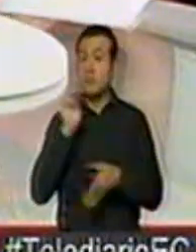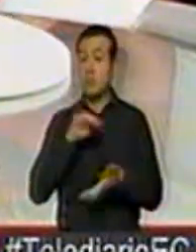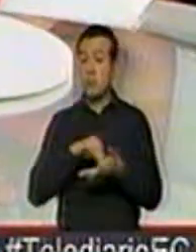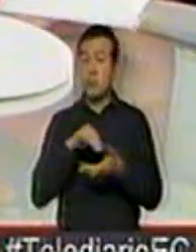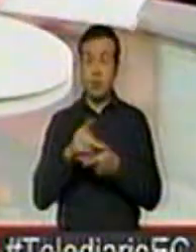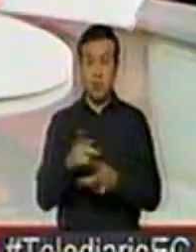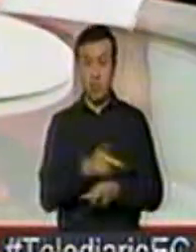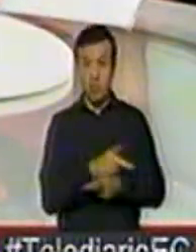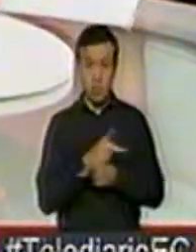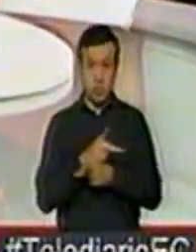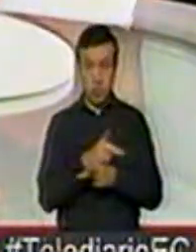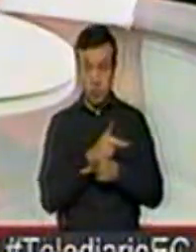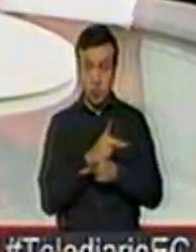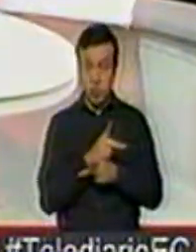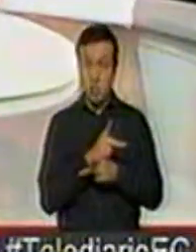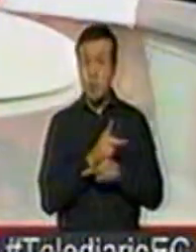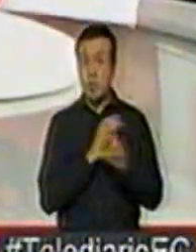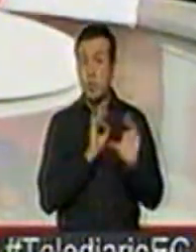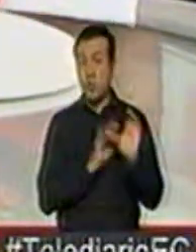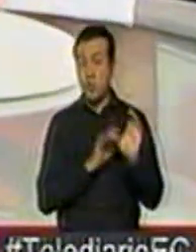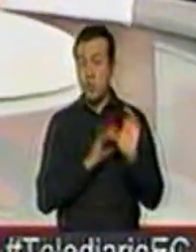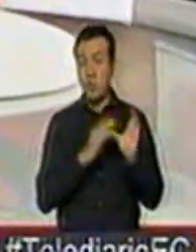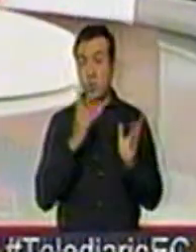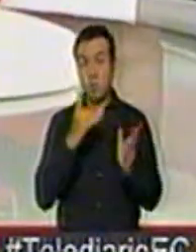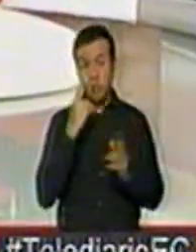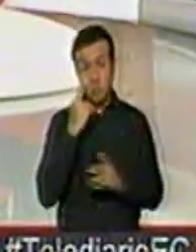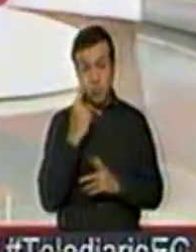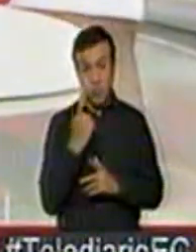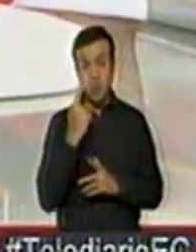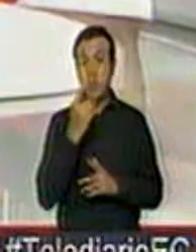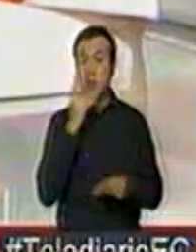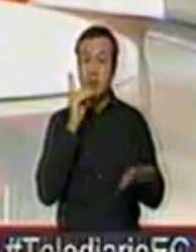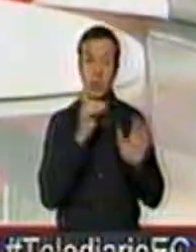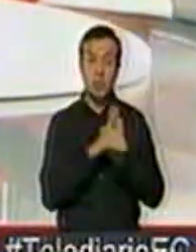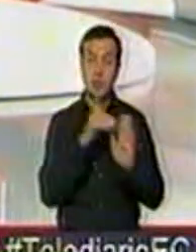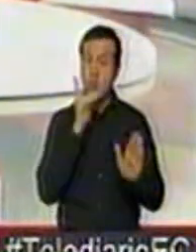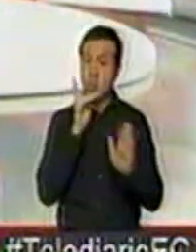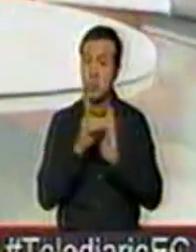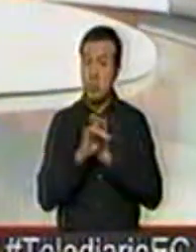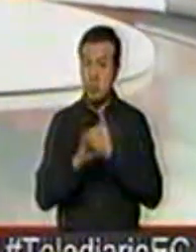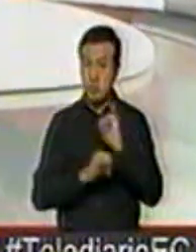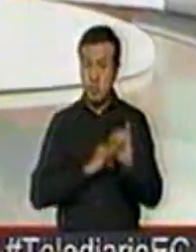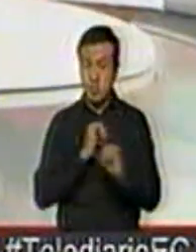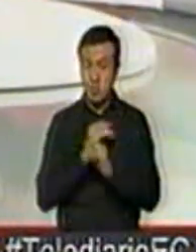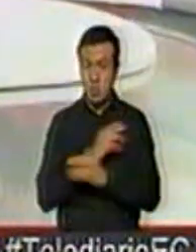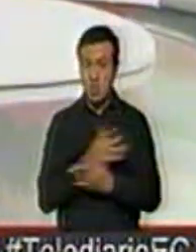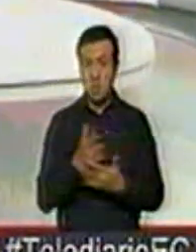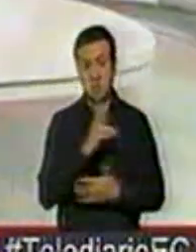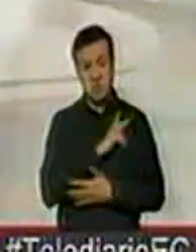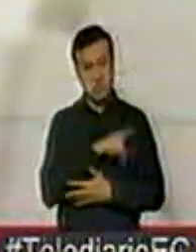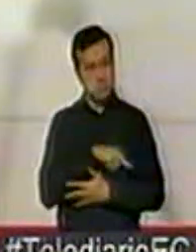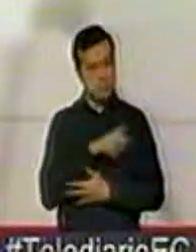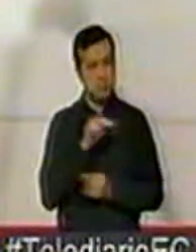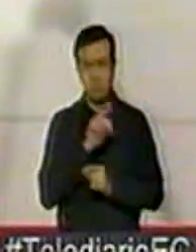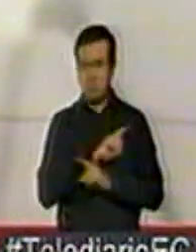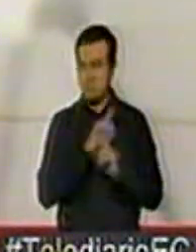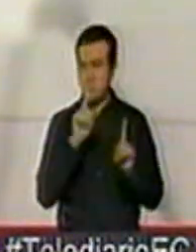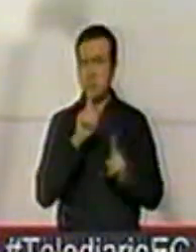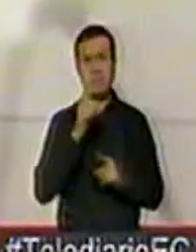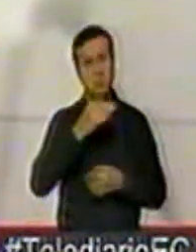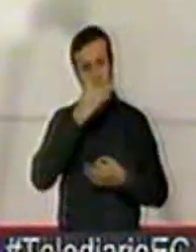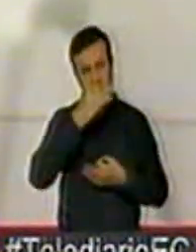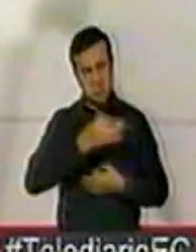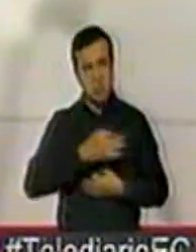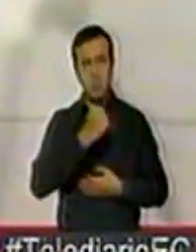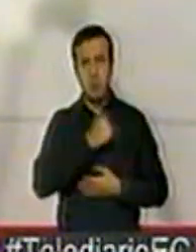Consejo de Participación Ciudadana y Control Social de posibles demandas internacionales? Bueno, para mí no. Si nosotros cumplimos